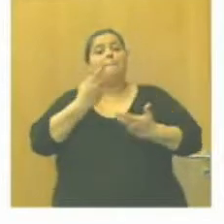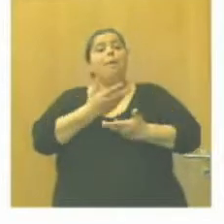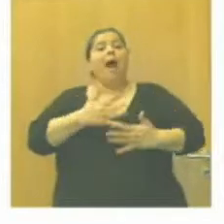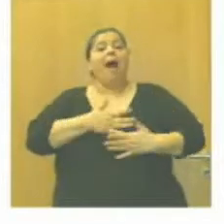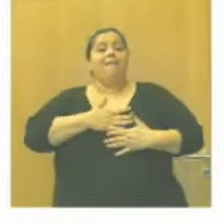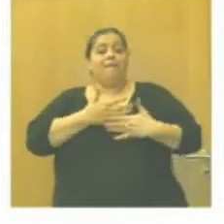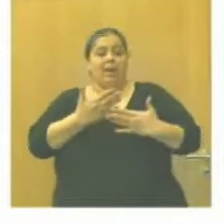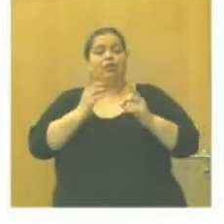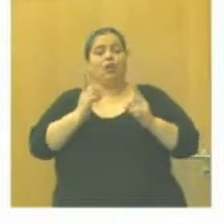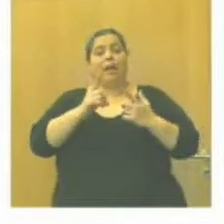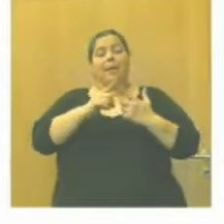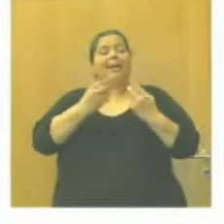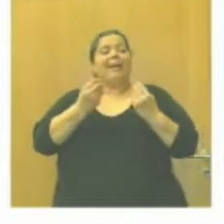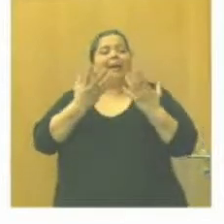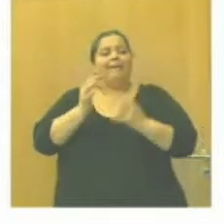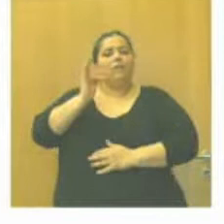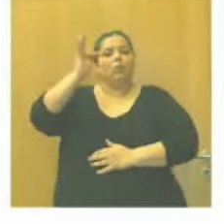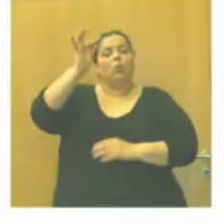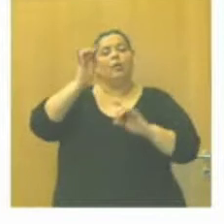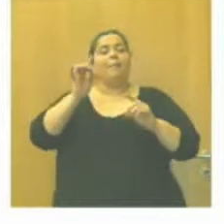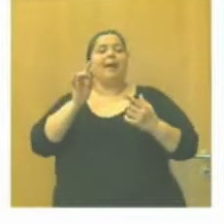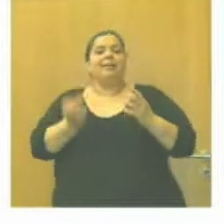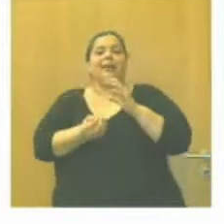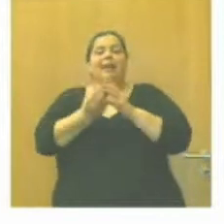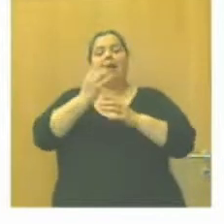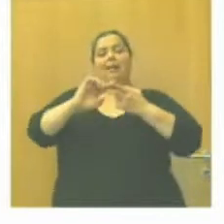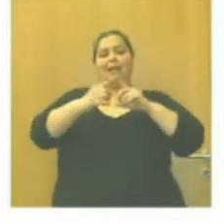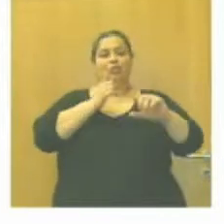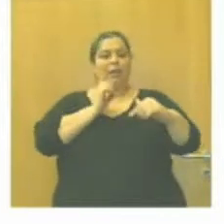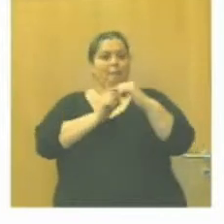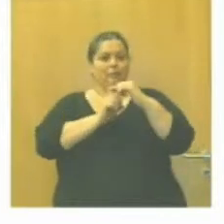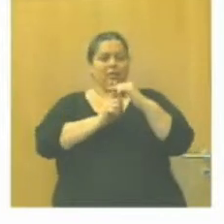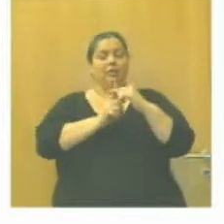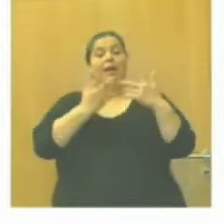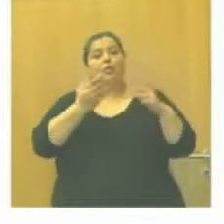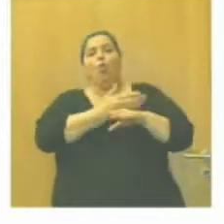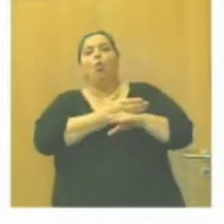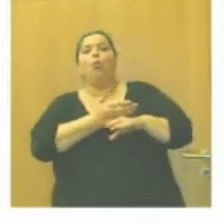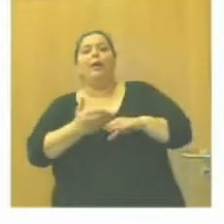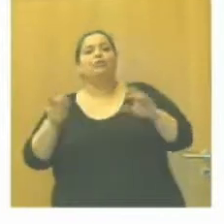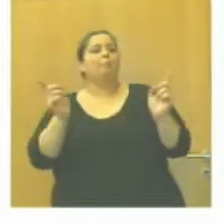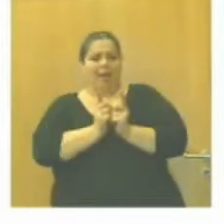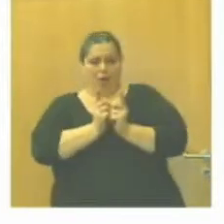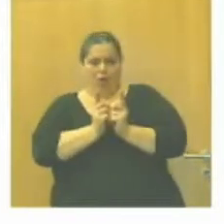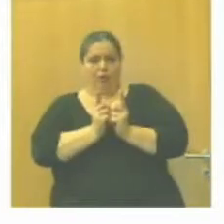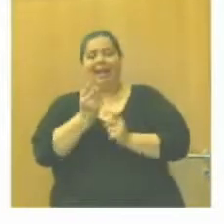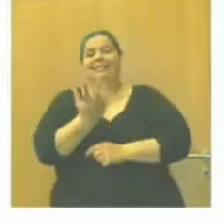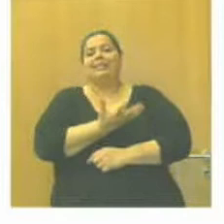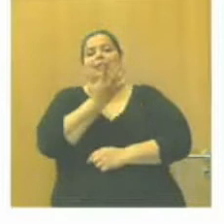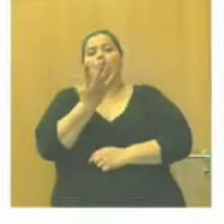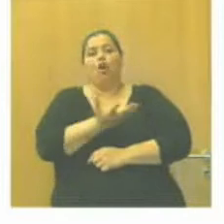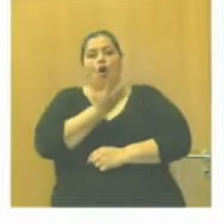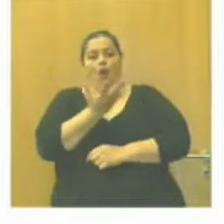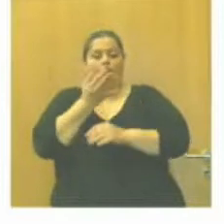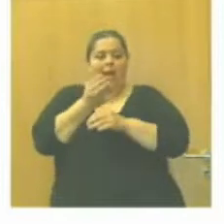aspiraciones futuras y crear relaciones positivas. Y tuvo una duración mucho más corta, de 5 horas, a